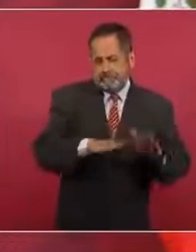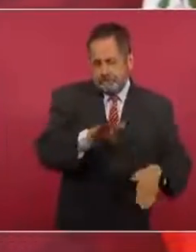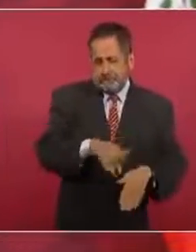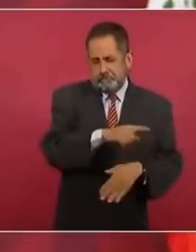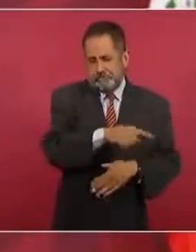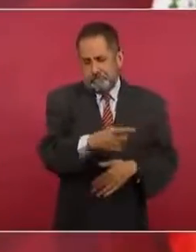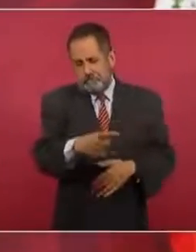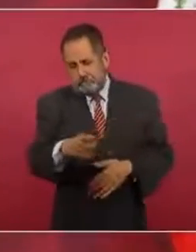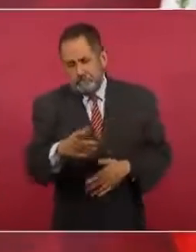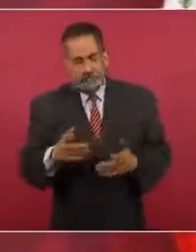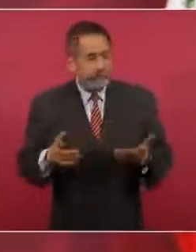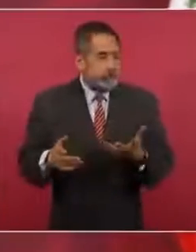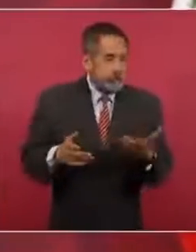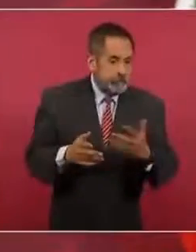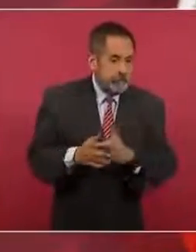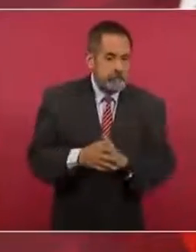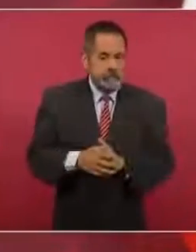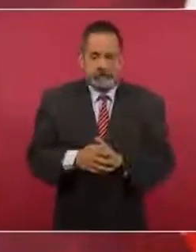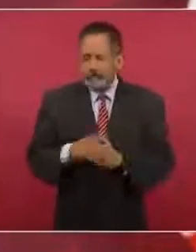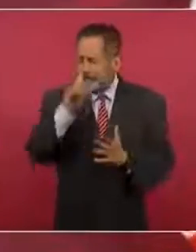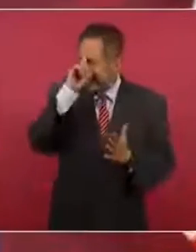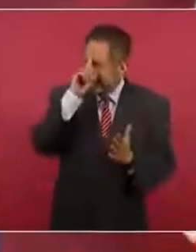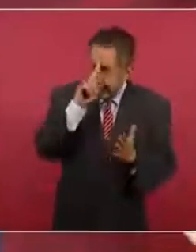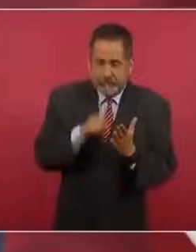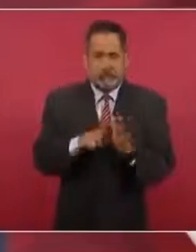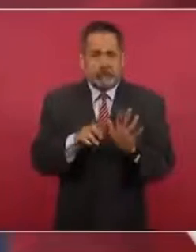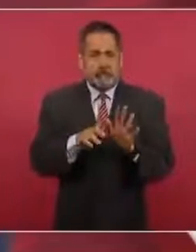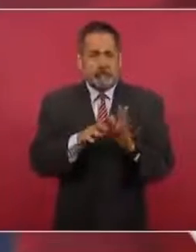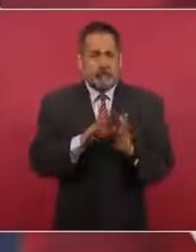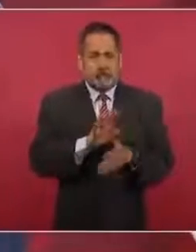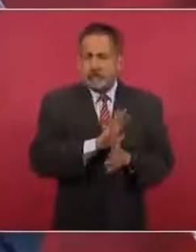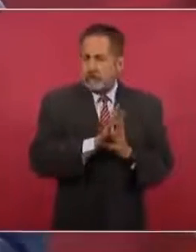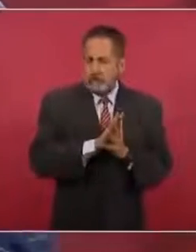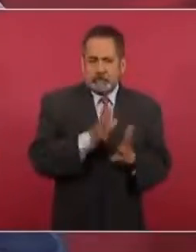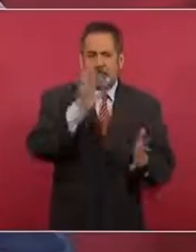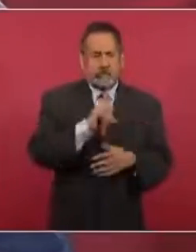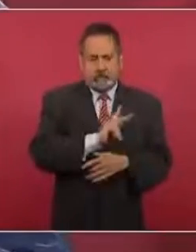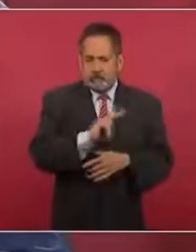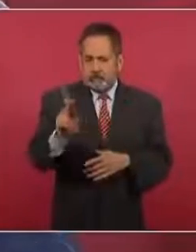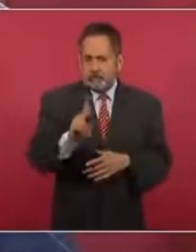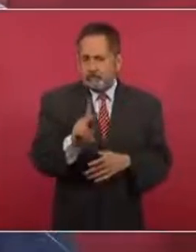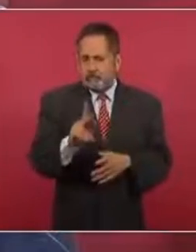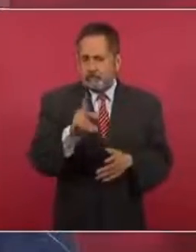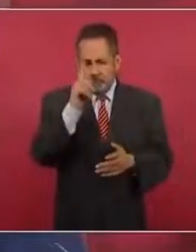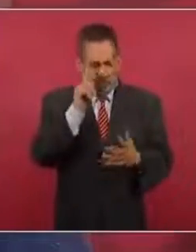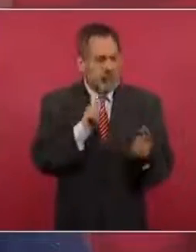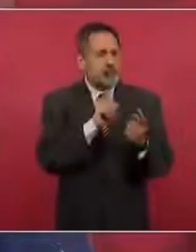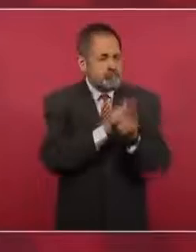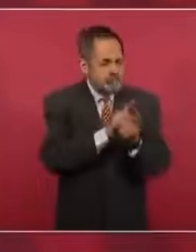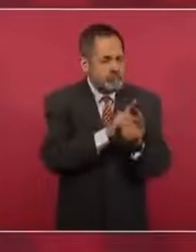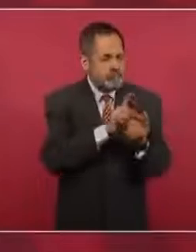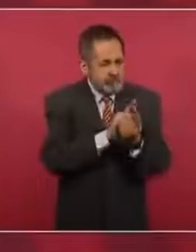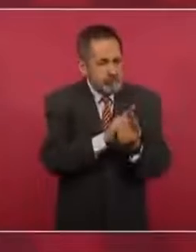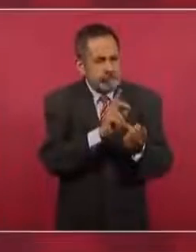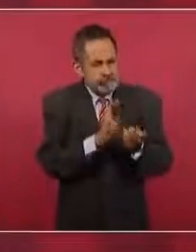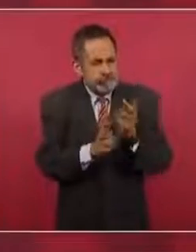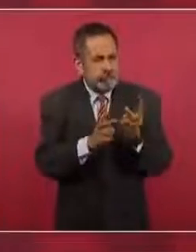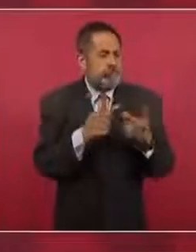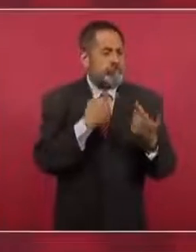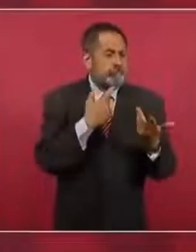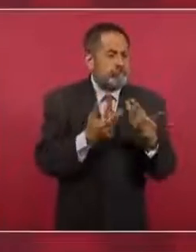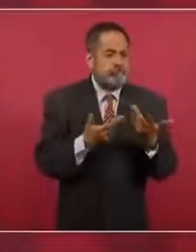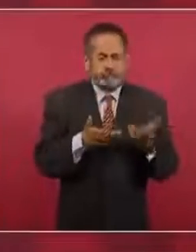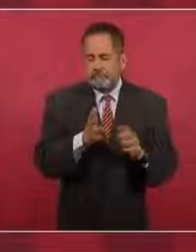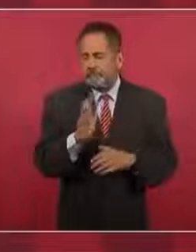creo que con casi todos ha habido acercamiento,